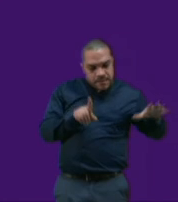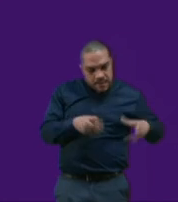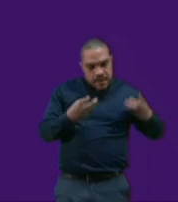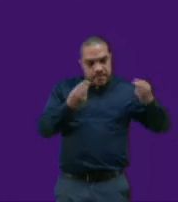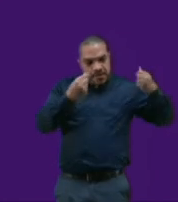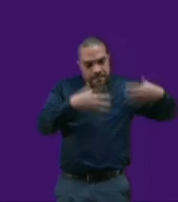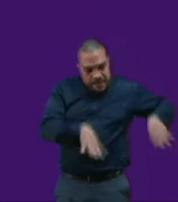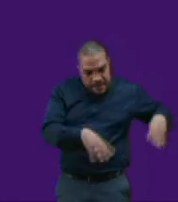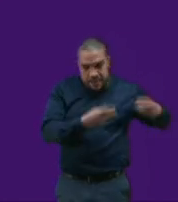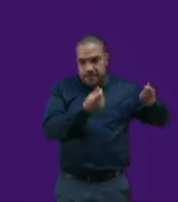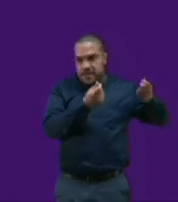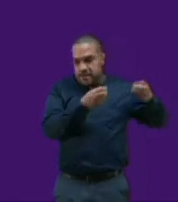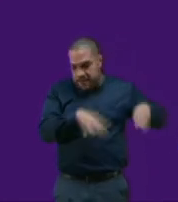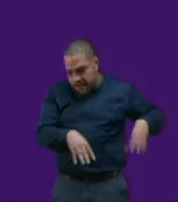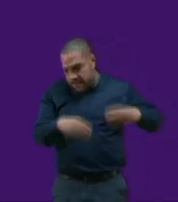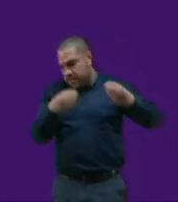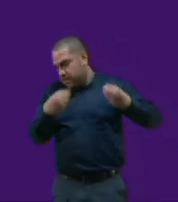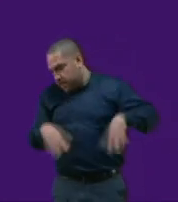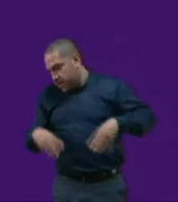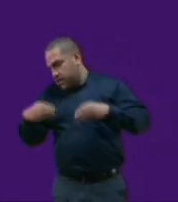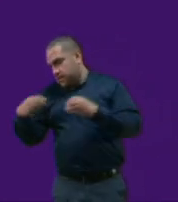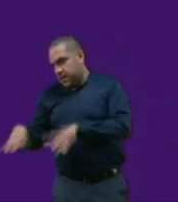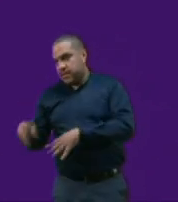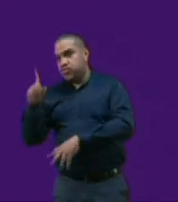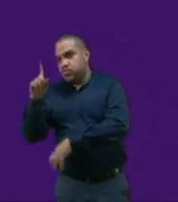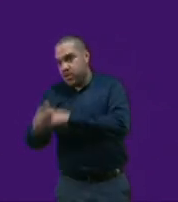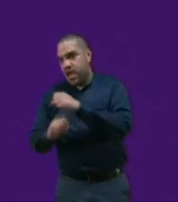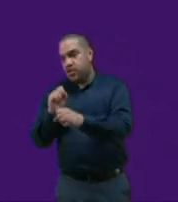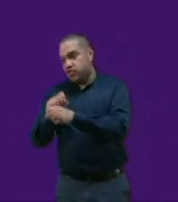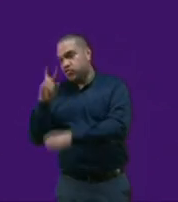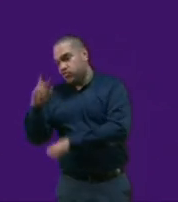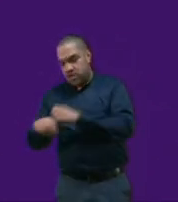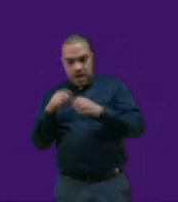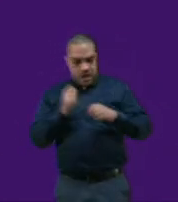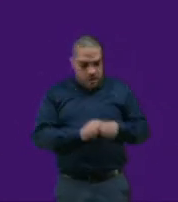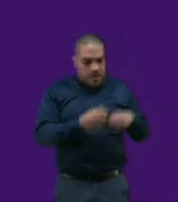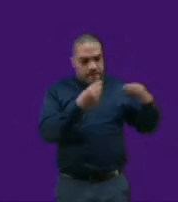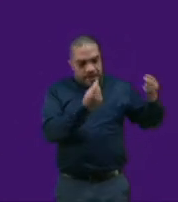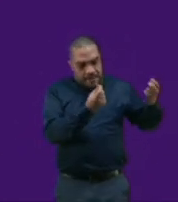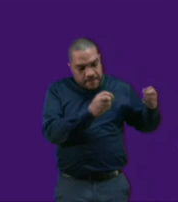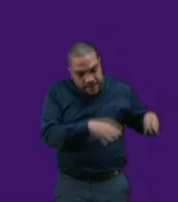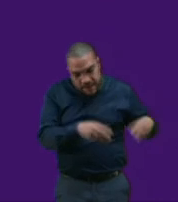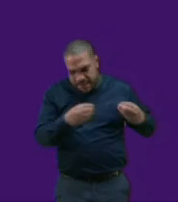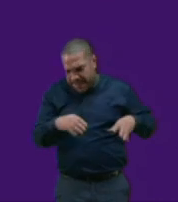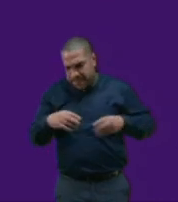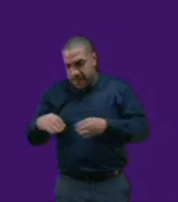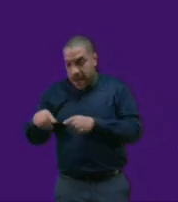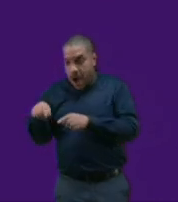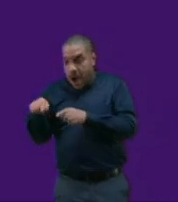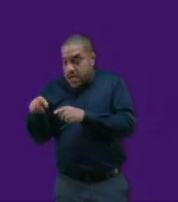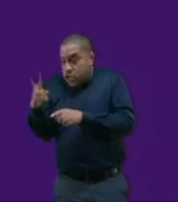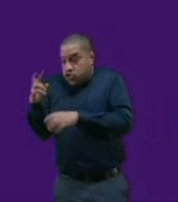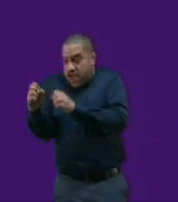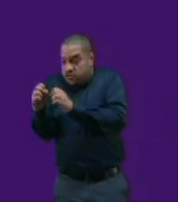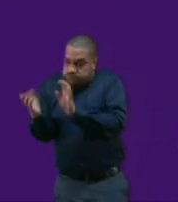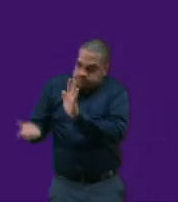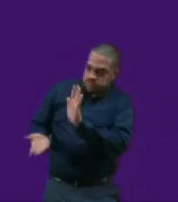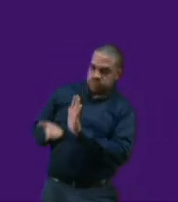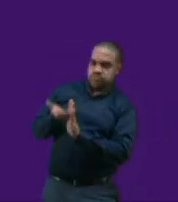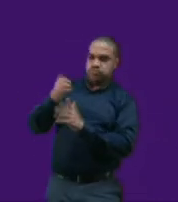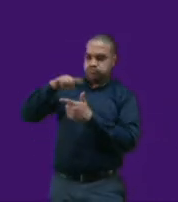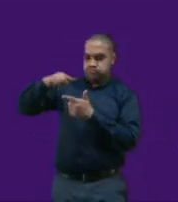un año, por dos años. Pero en algún momento, al inversionista de hoy, le tienes que